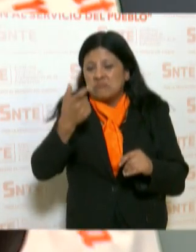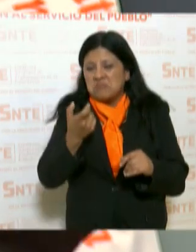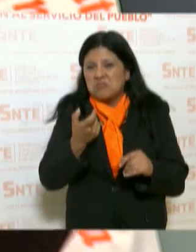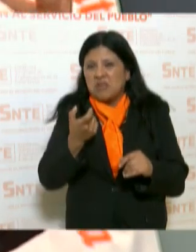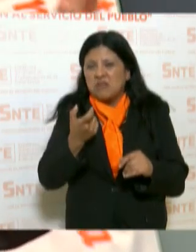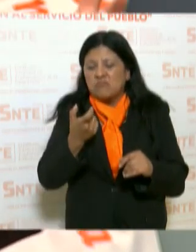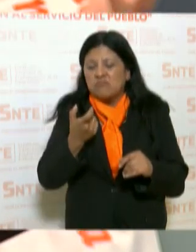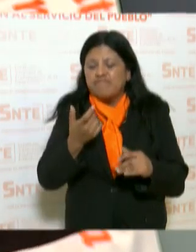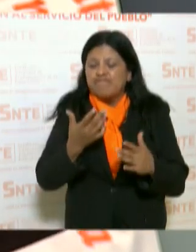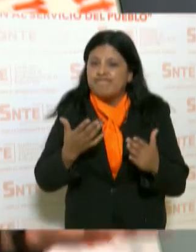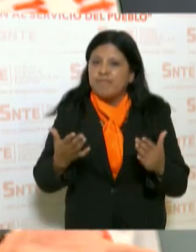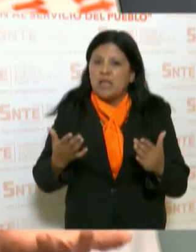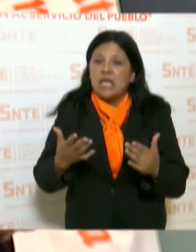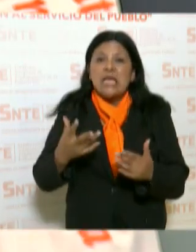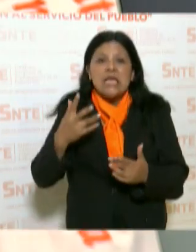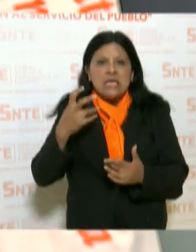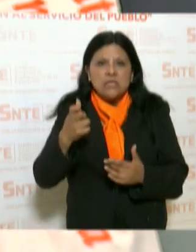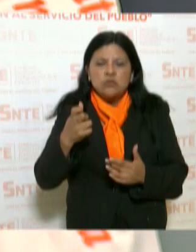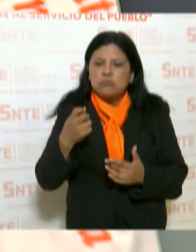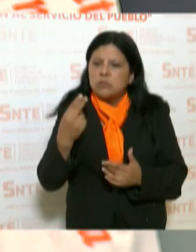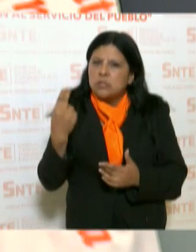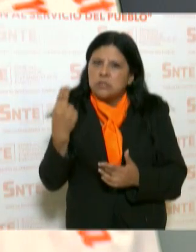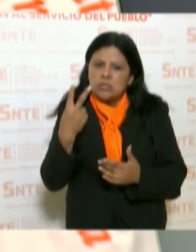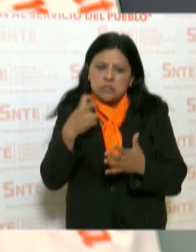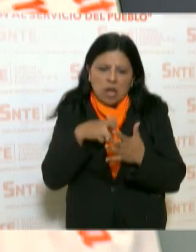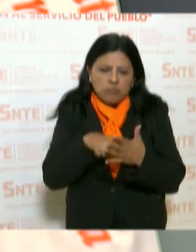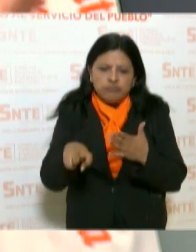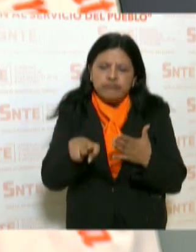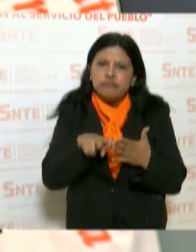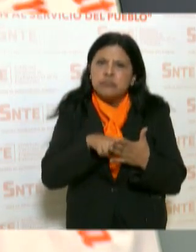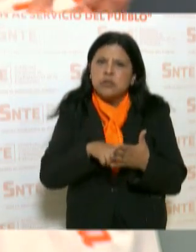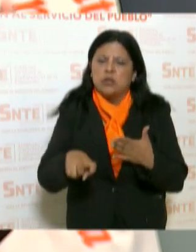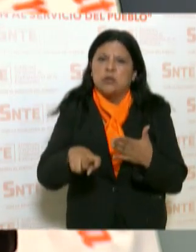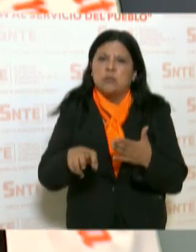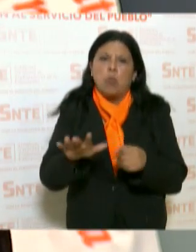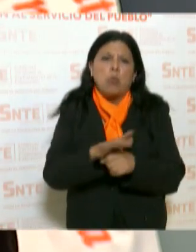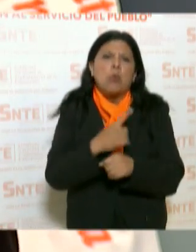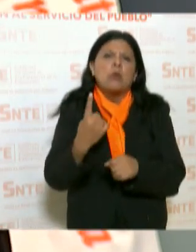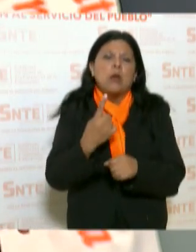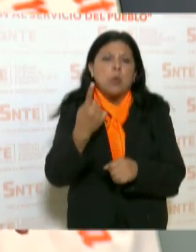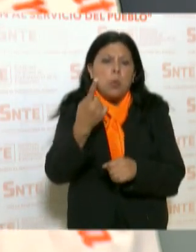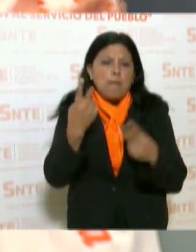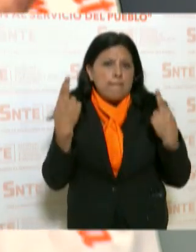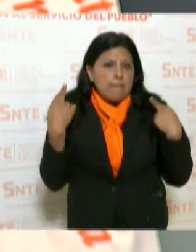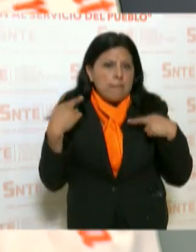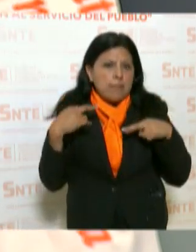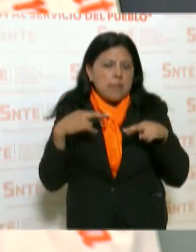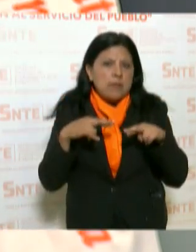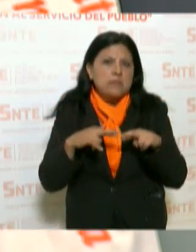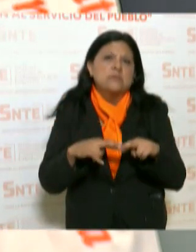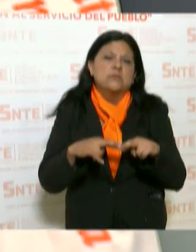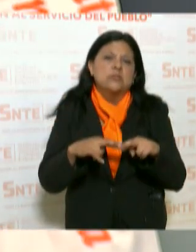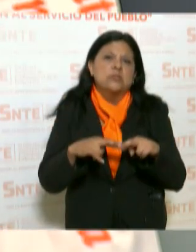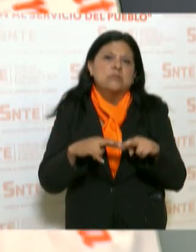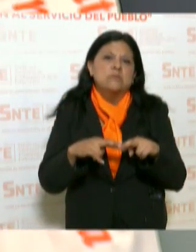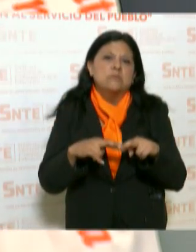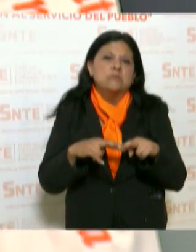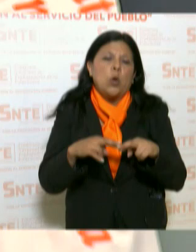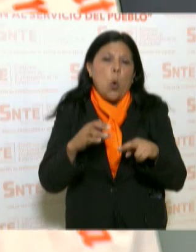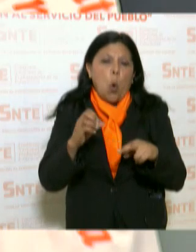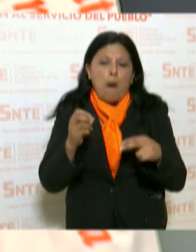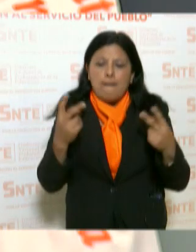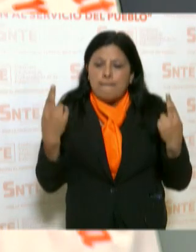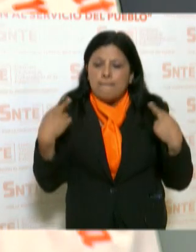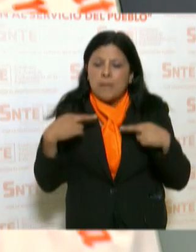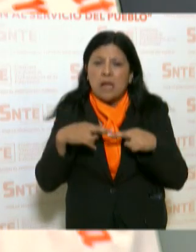Y si esto no se corrige, un maestro va a terminar recibiendo